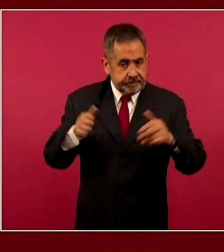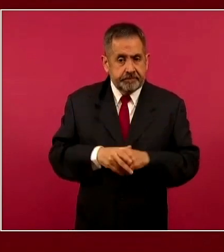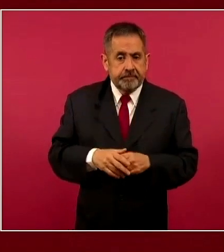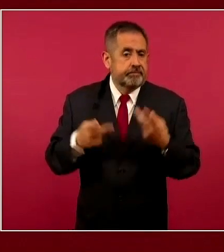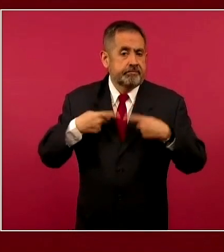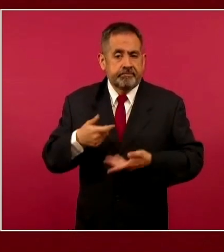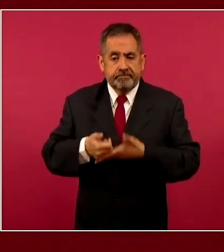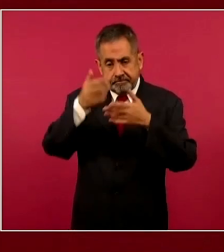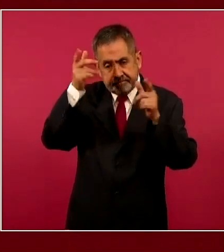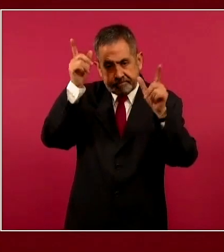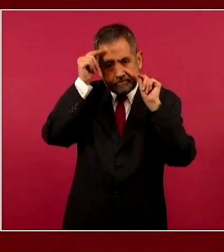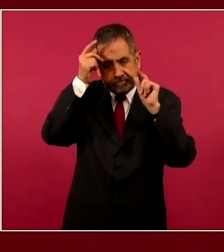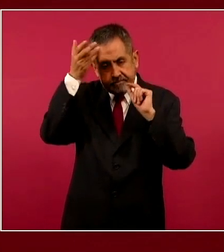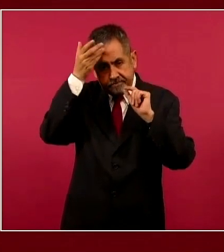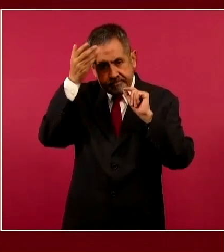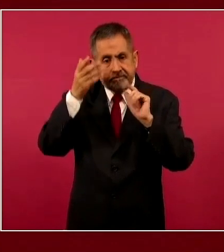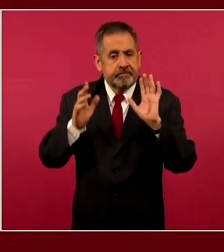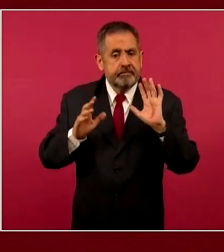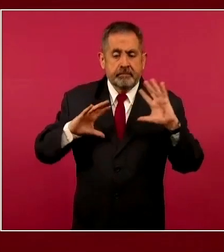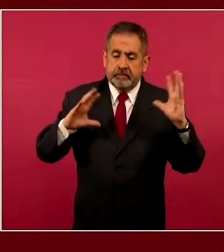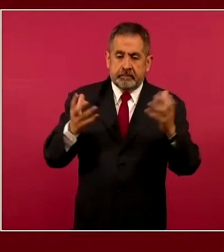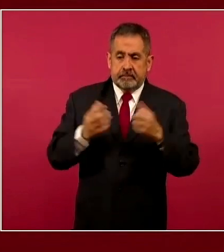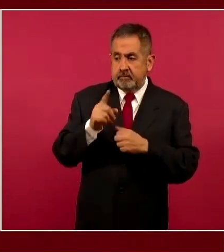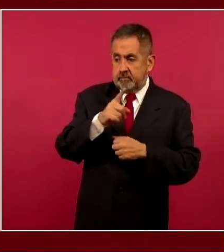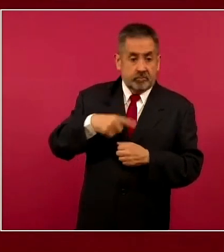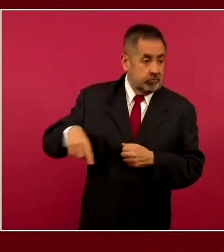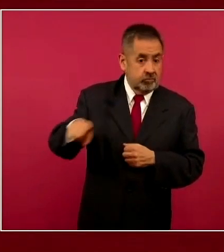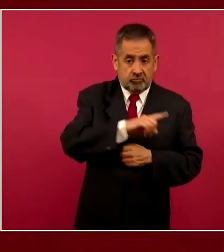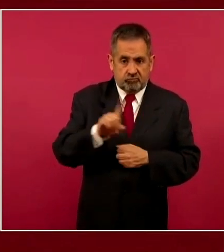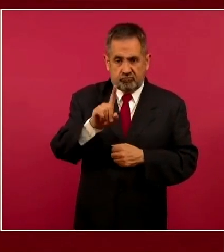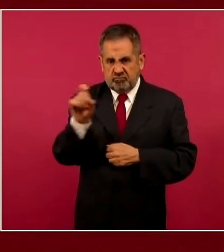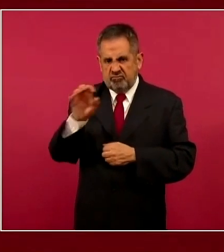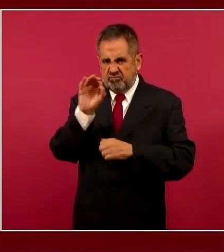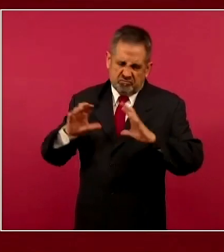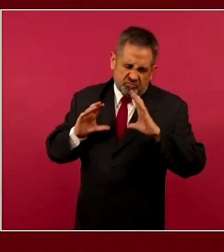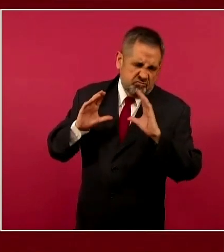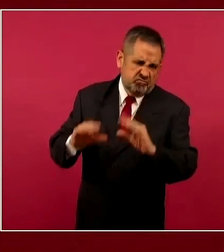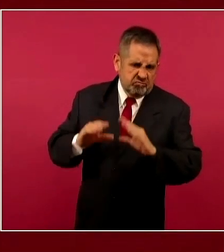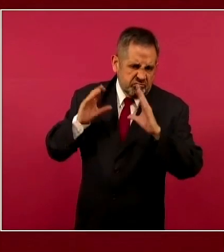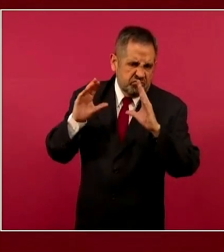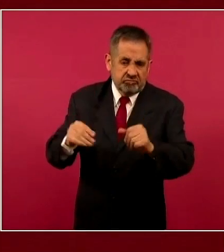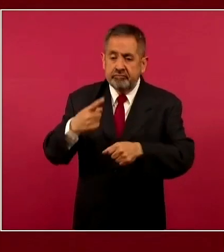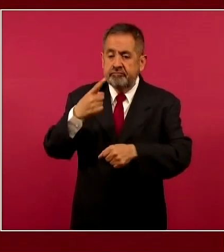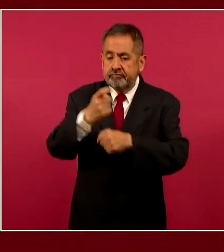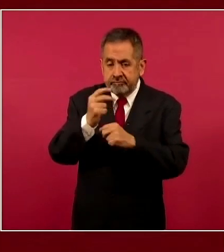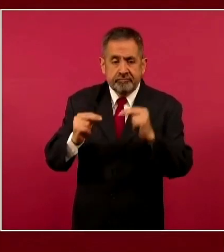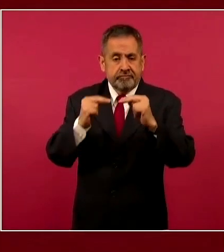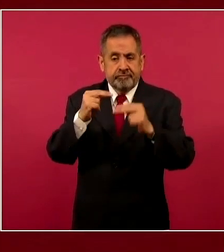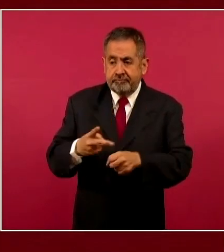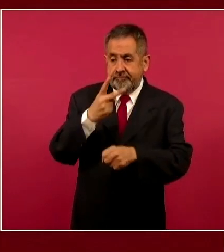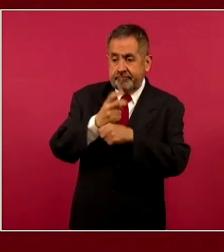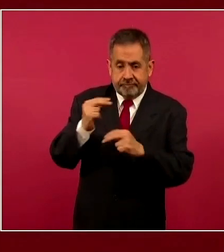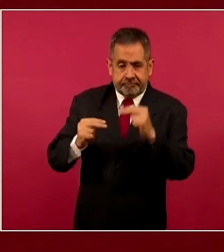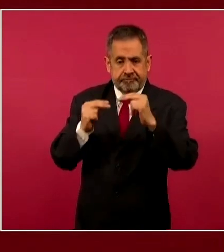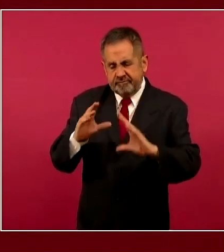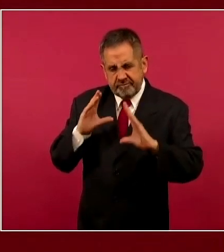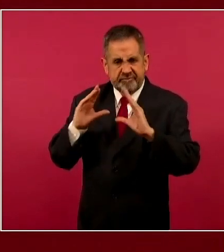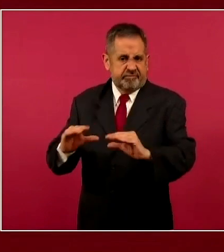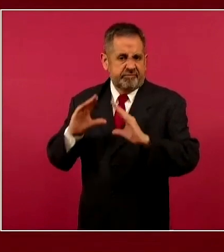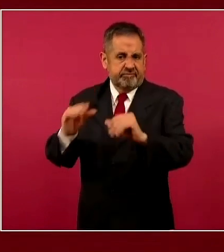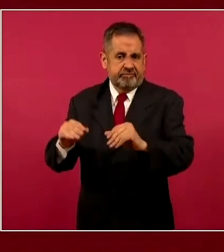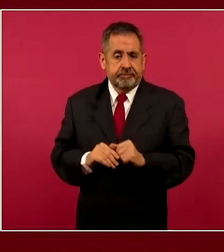enfermería, ya con el 100% del personal capacitado en primer y en segundo nivel de atención, y el abasto en un 98% de